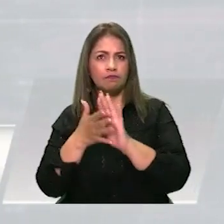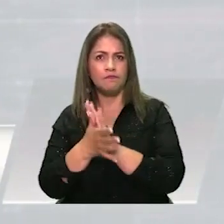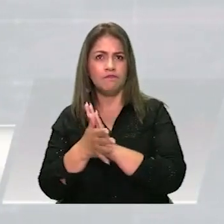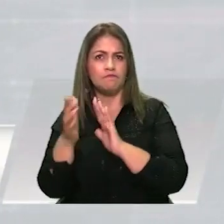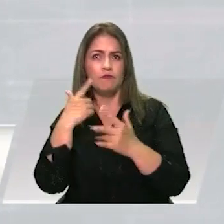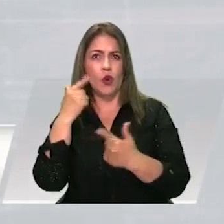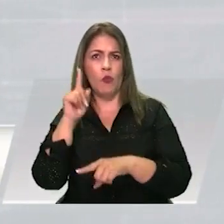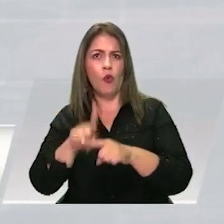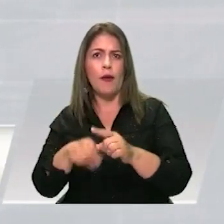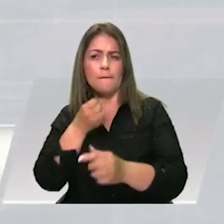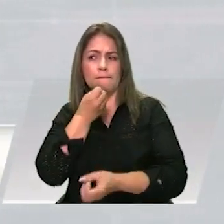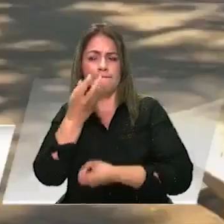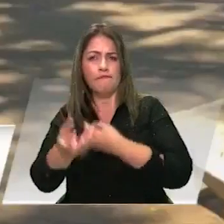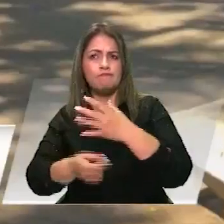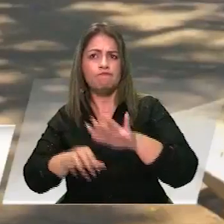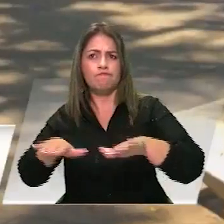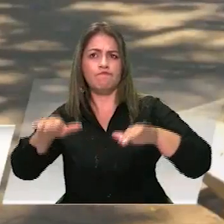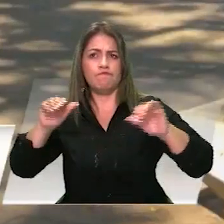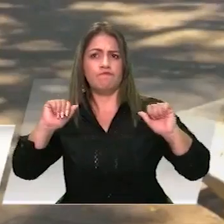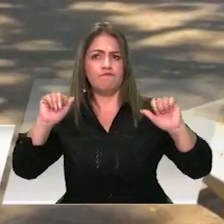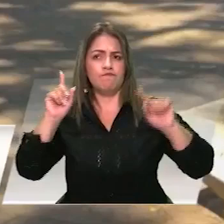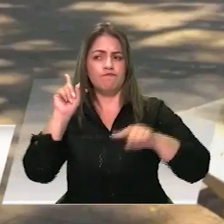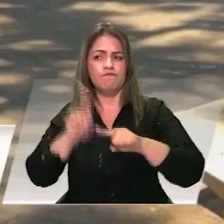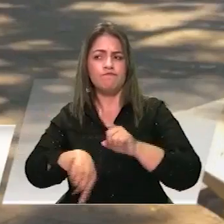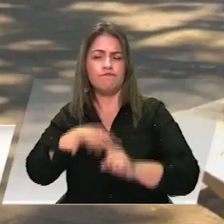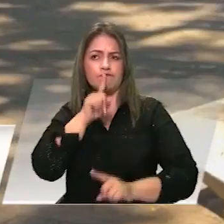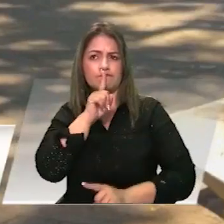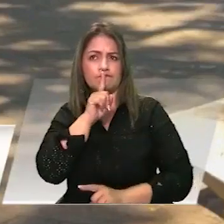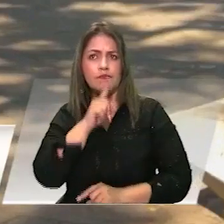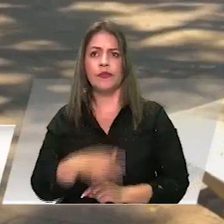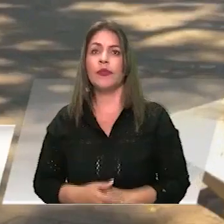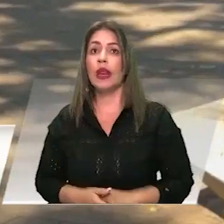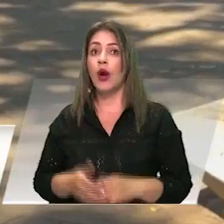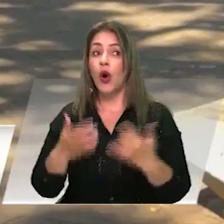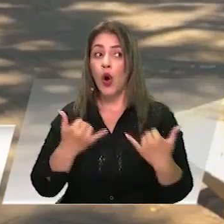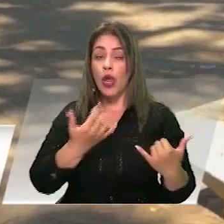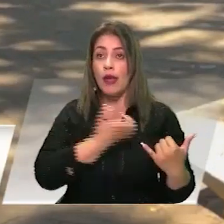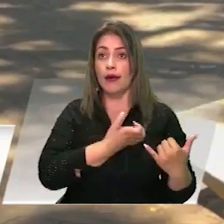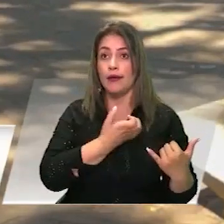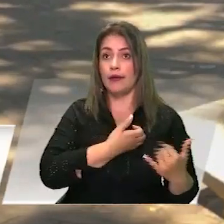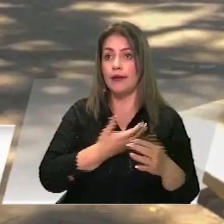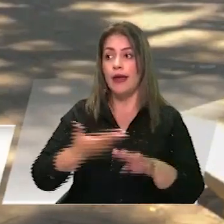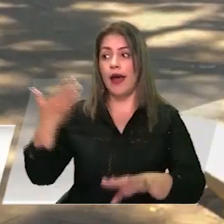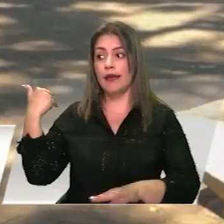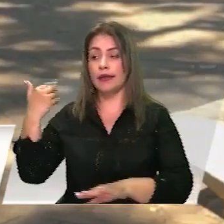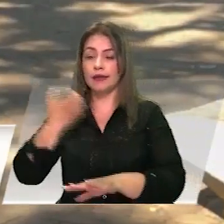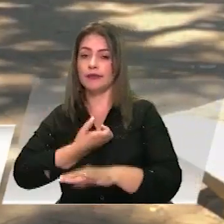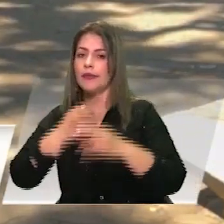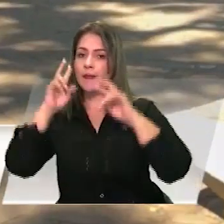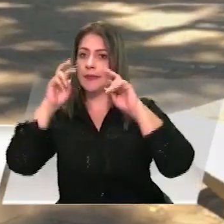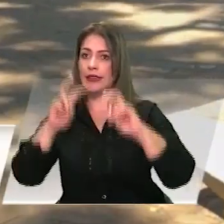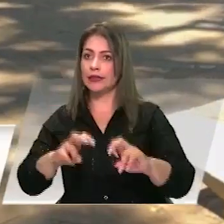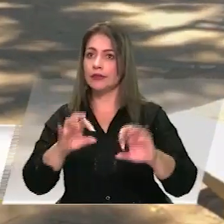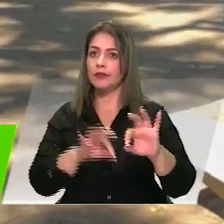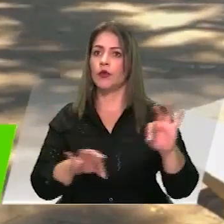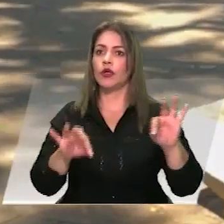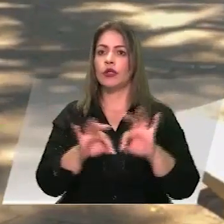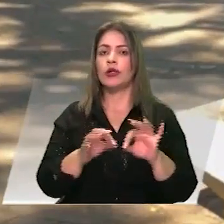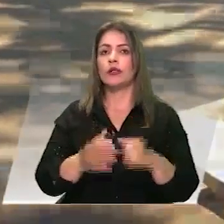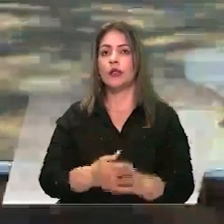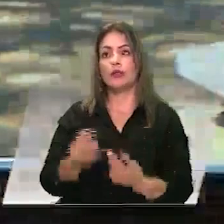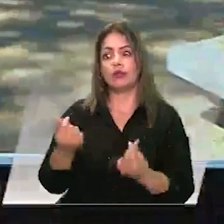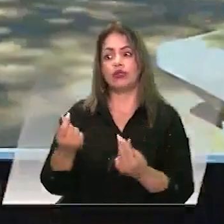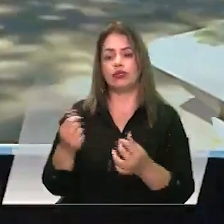podía dar declaraciones al respecto. Tanto la administración actual como la saliente exigen que se investiguen estos hechos, pues es una cifra